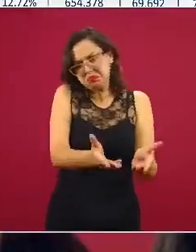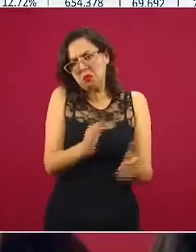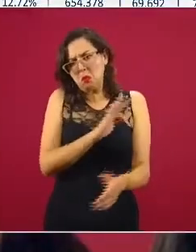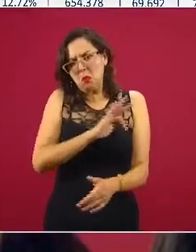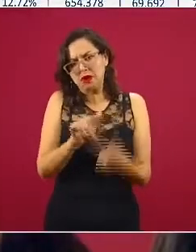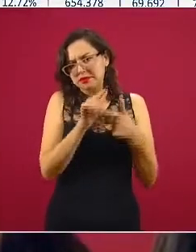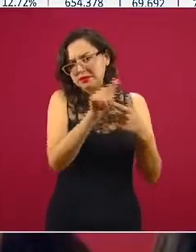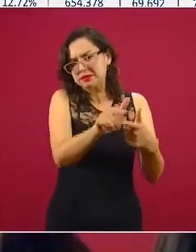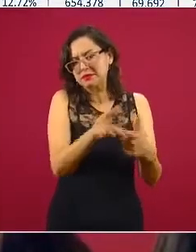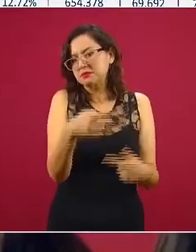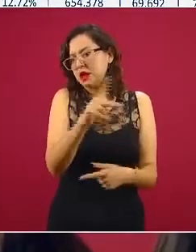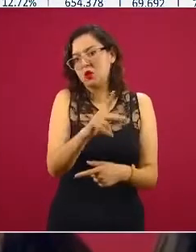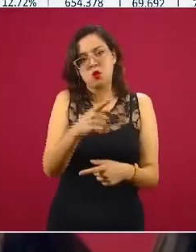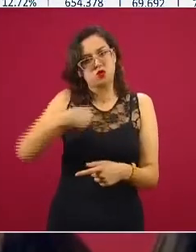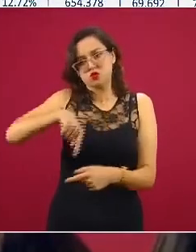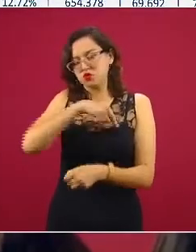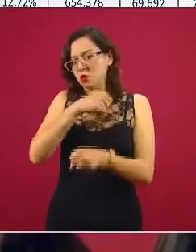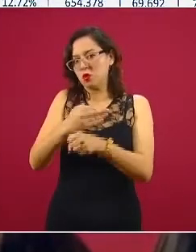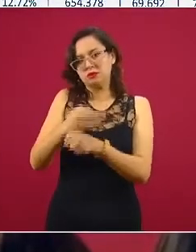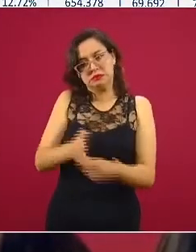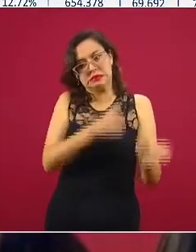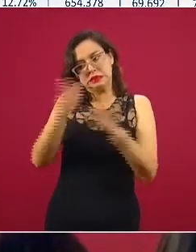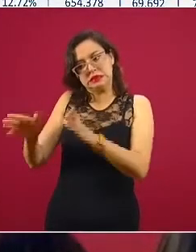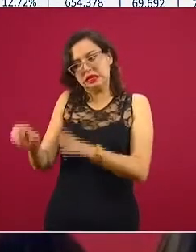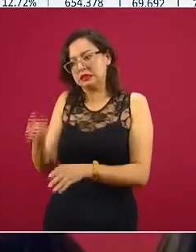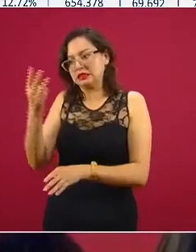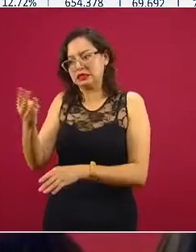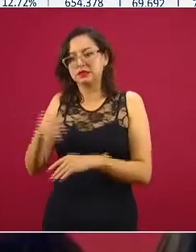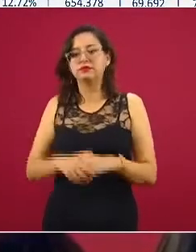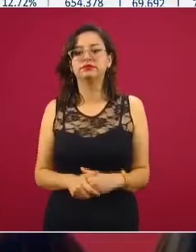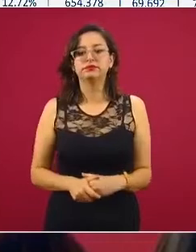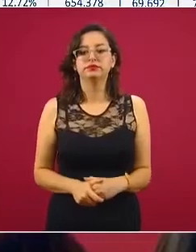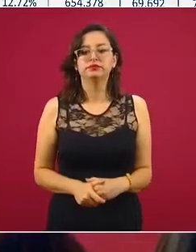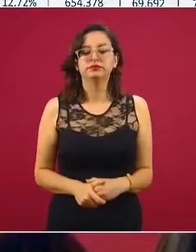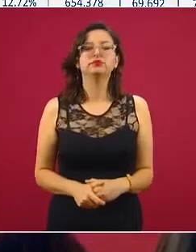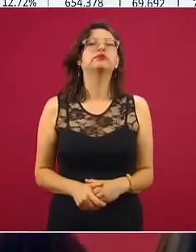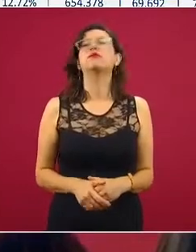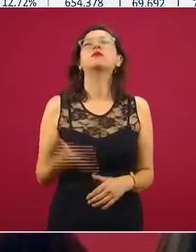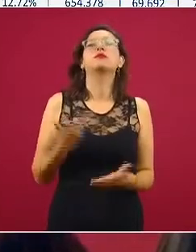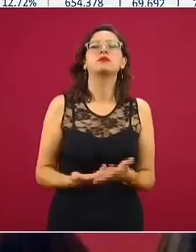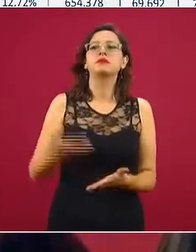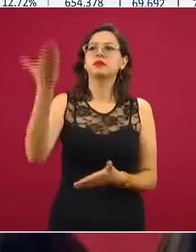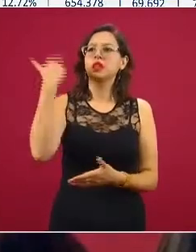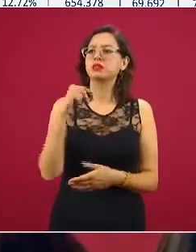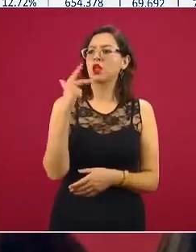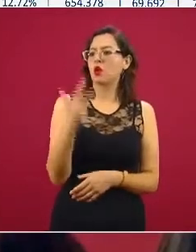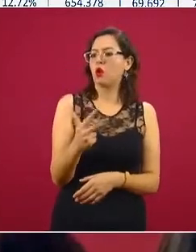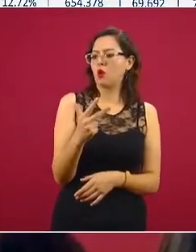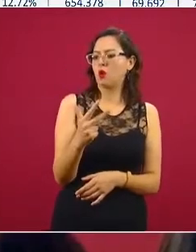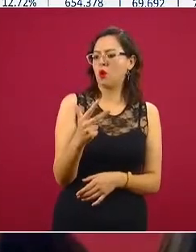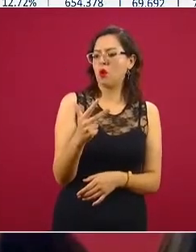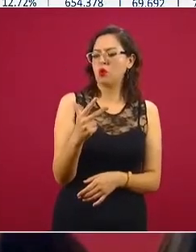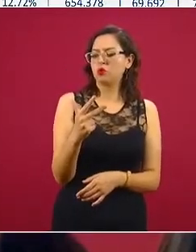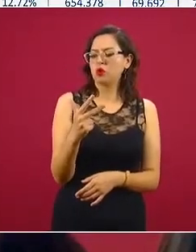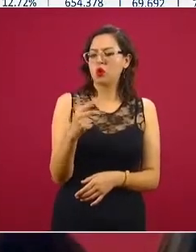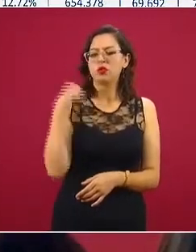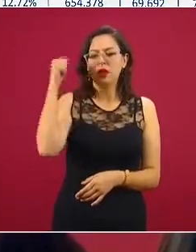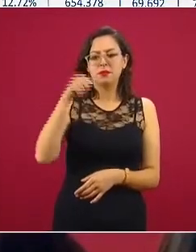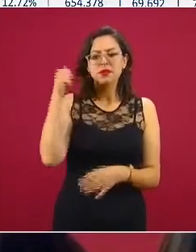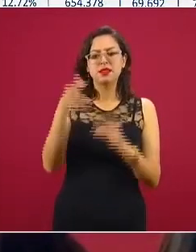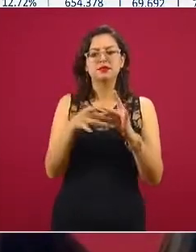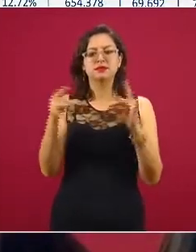algunas semanas. En ese momento me parece que íbamos en la 12, cuando lo explicamos el 8 de